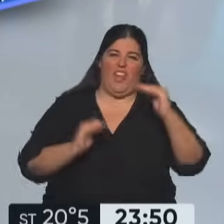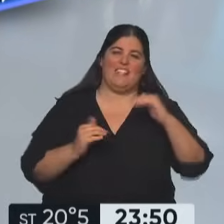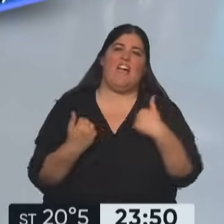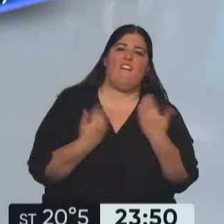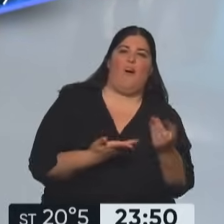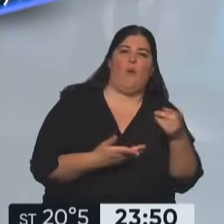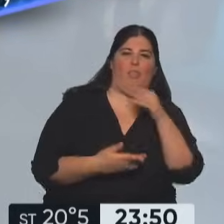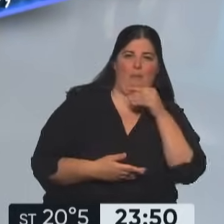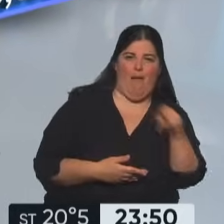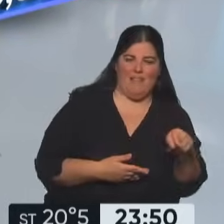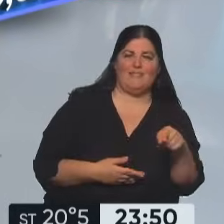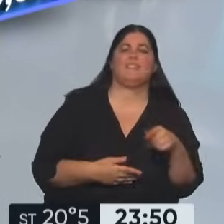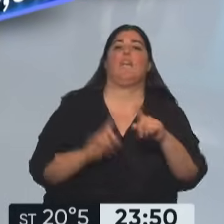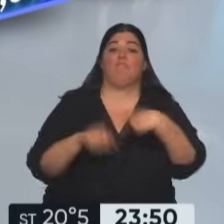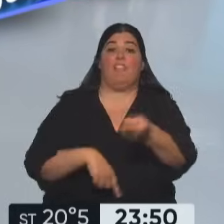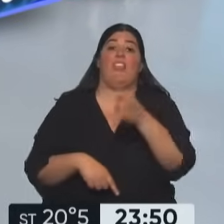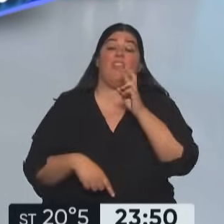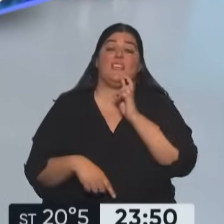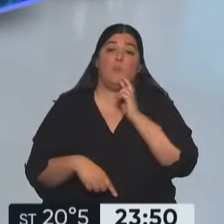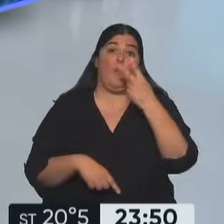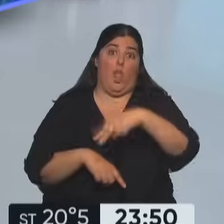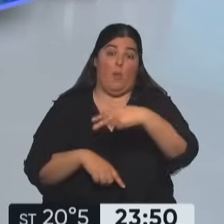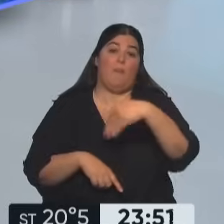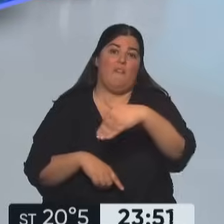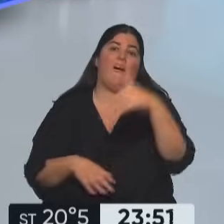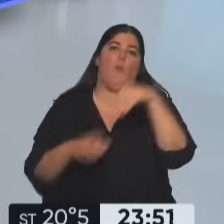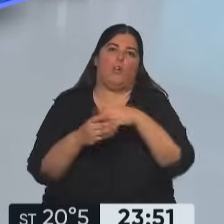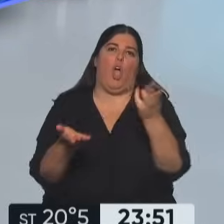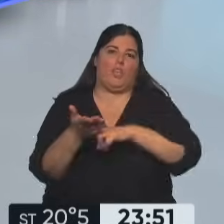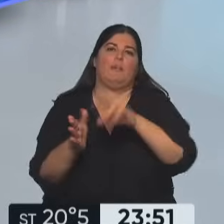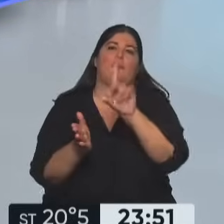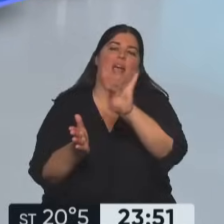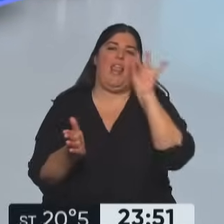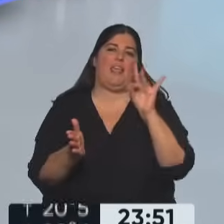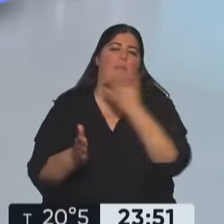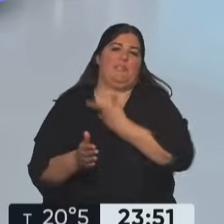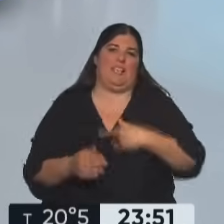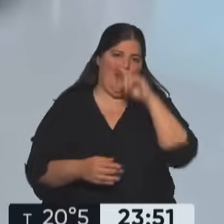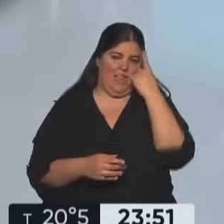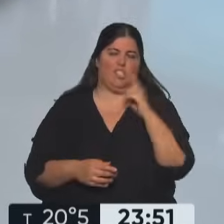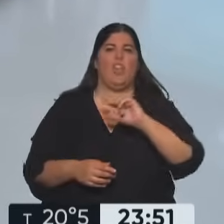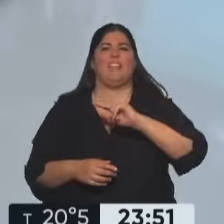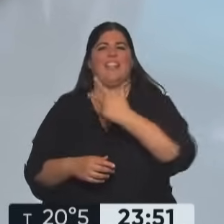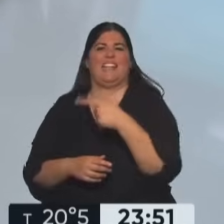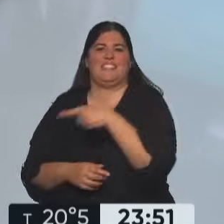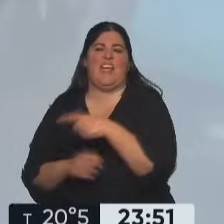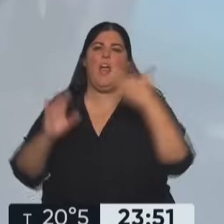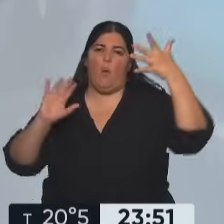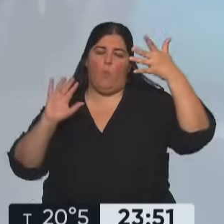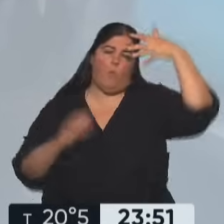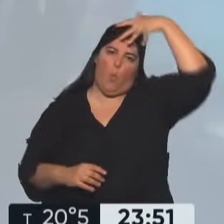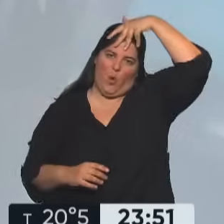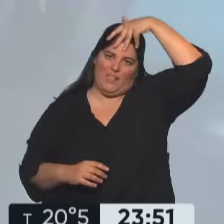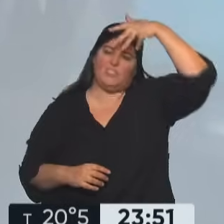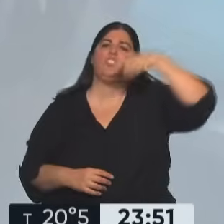Sergio Massa. El 19 de noviembre se va a elegir al presidente de la Nación. Tercera, bastante más lejos, quedó Patricia Bullrich de Juntos por el